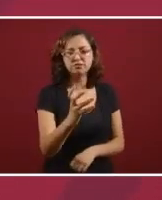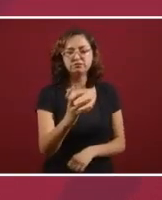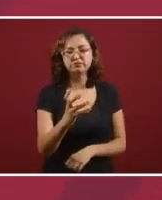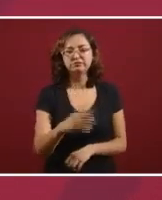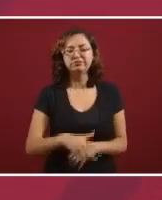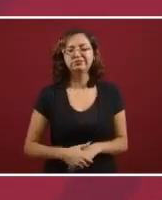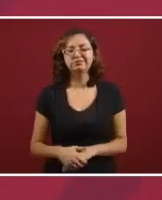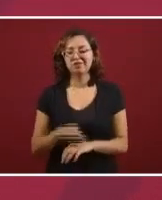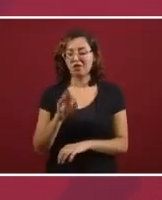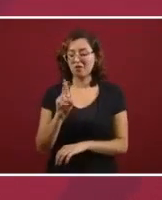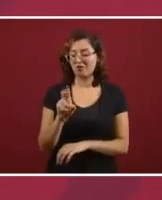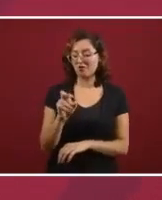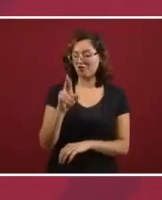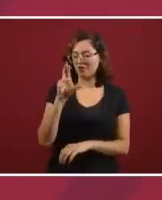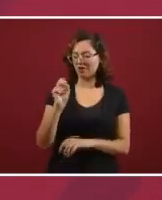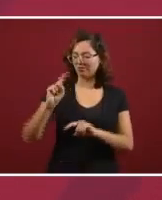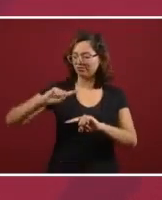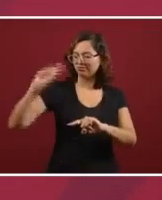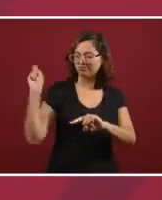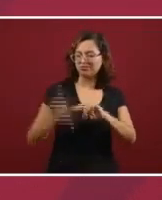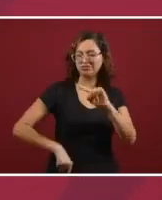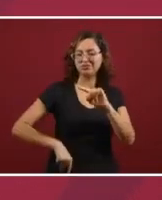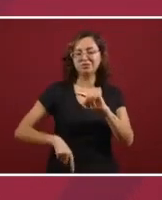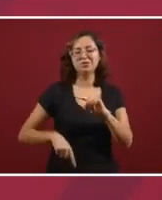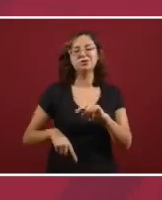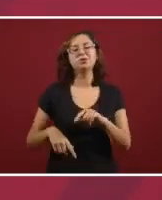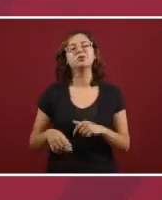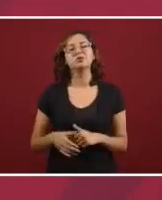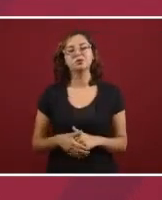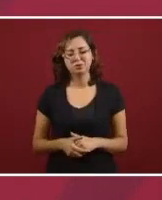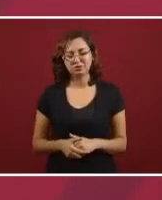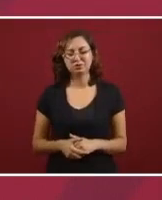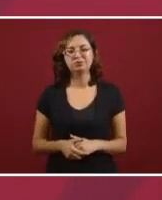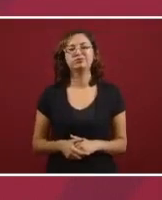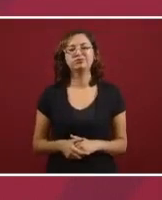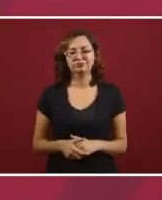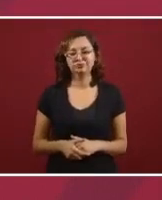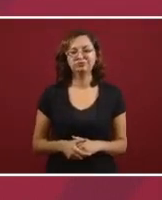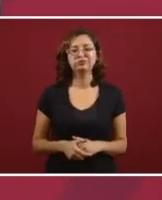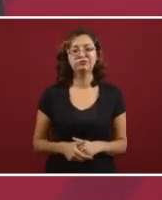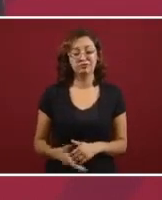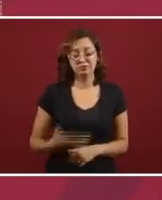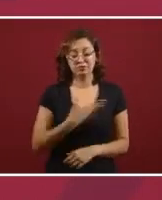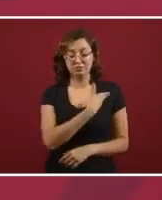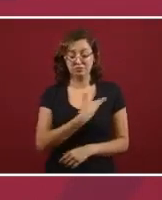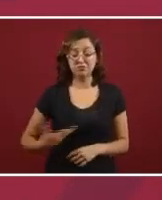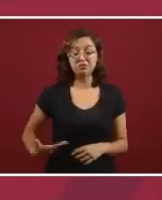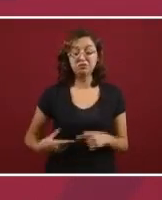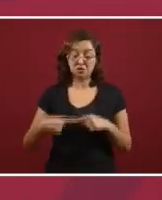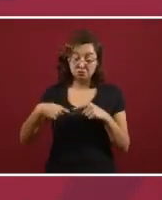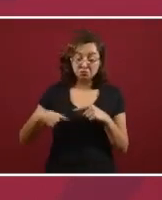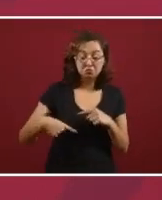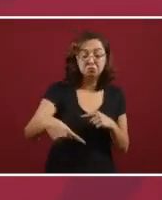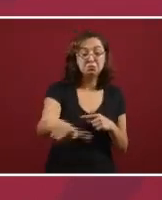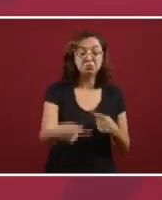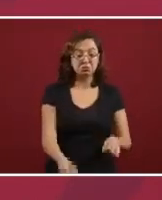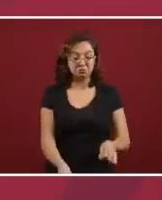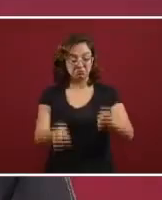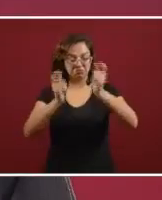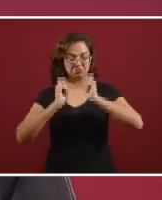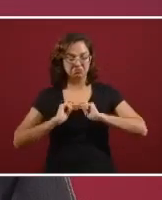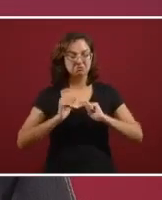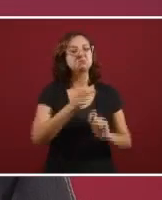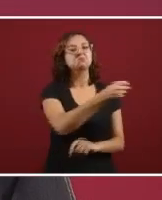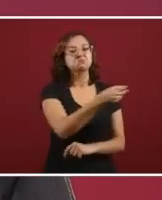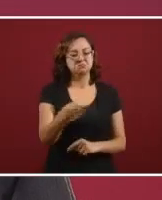con el fuero al presidente, y se va a poder juzgar al presidente en funciones.